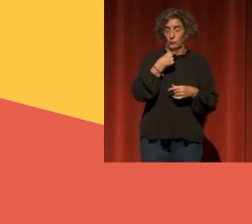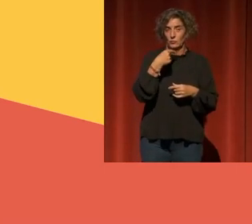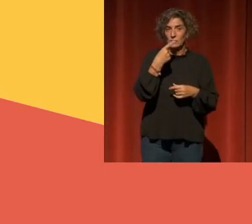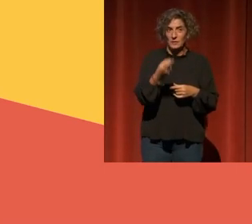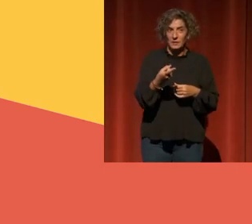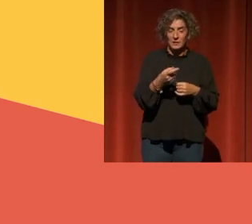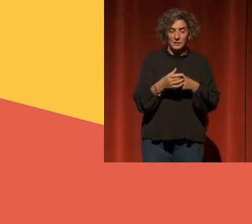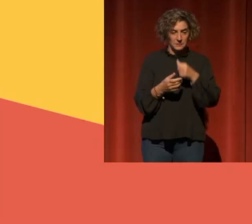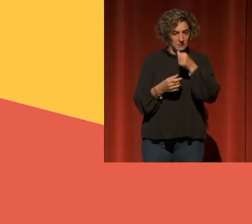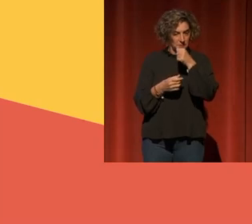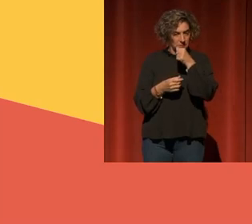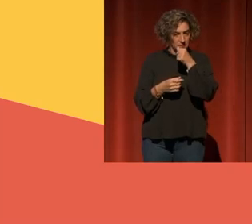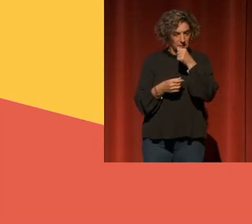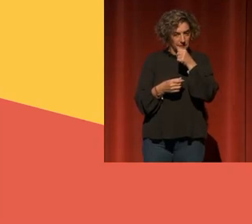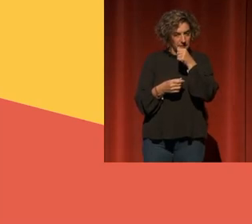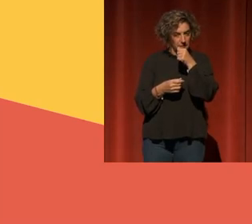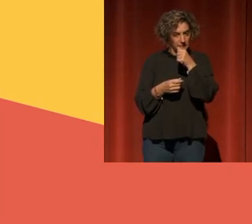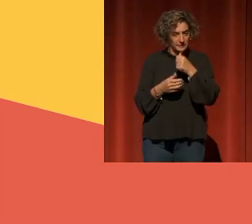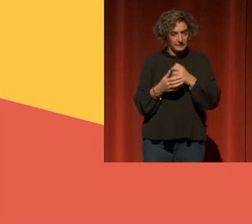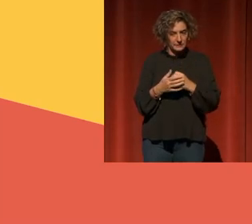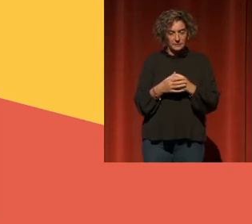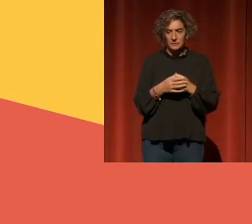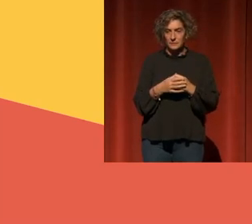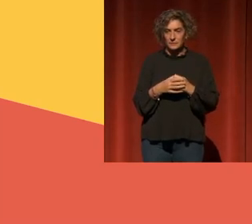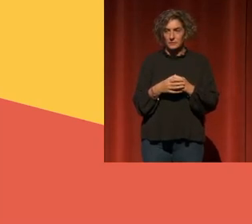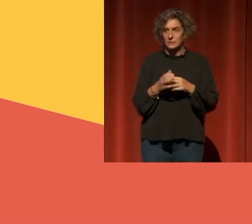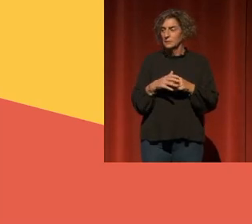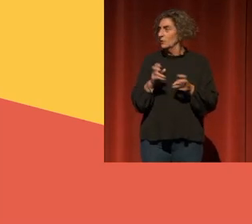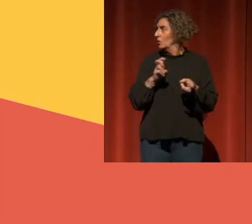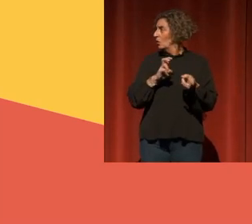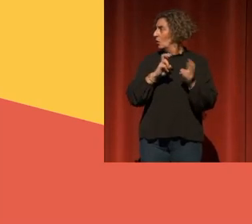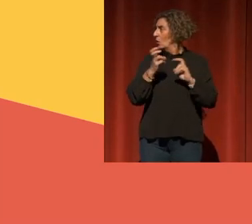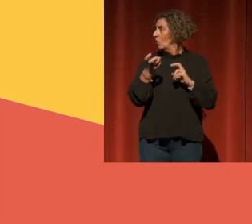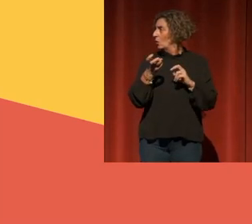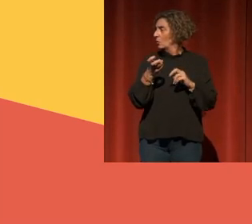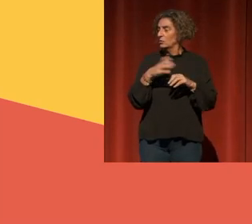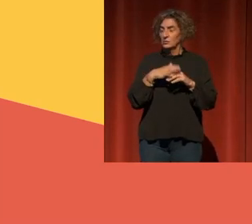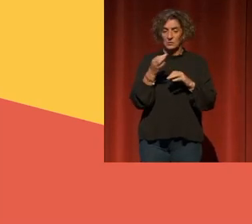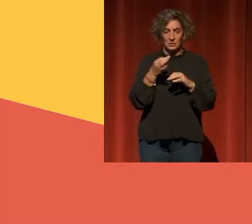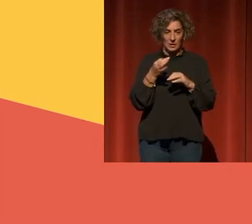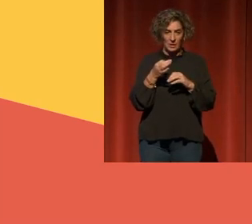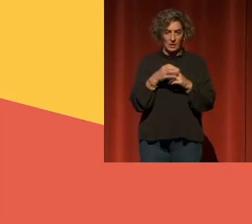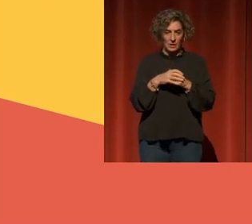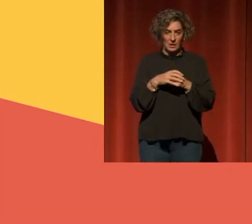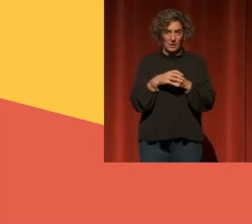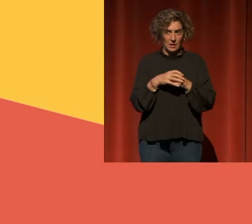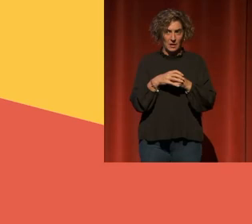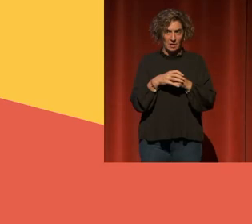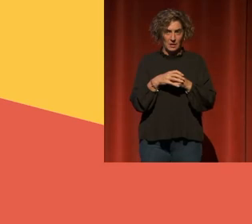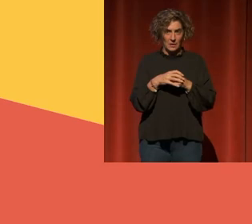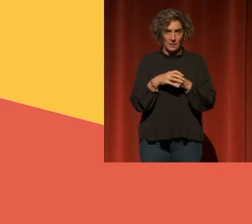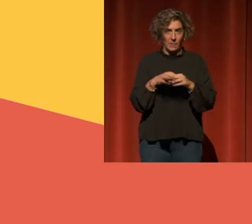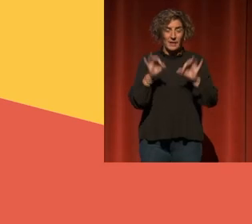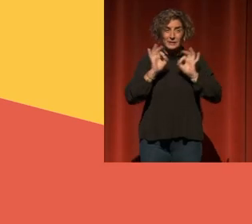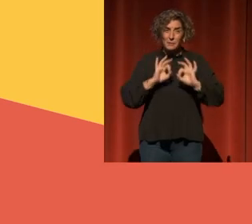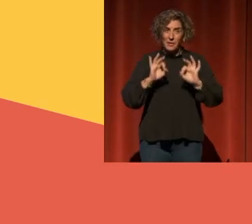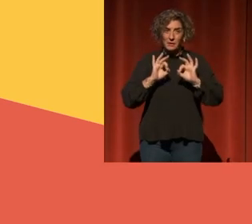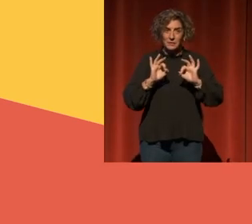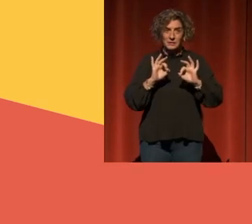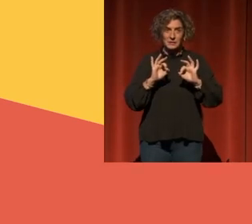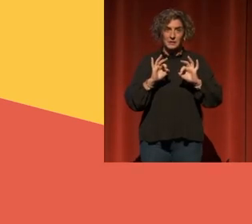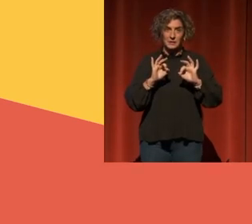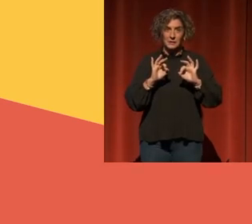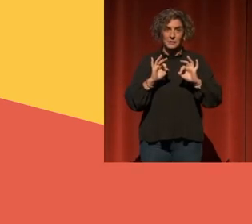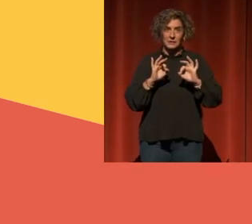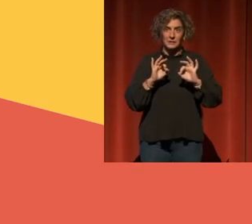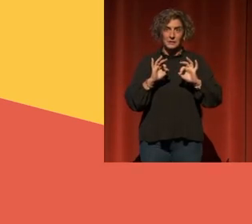e otro eje estratégico importantísimo como es el de la educación eh También en especial especialmente porque